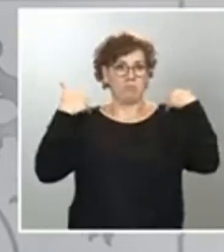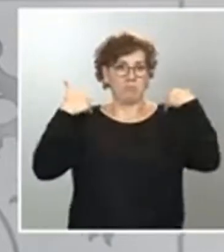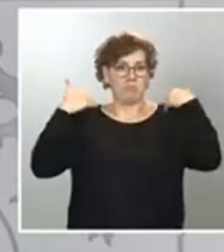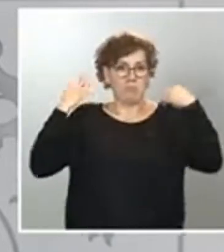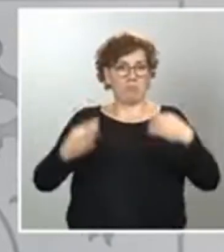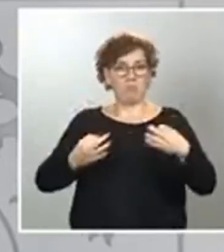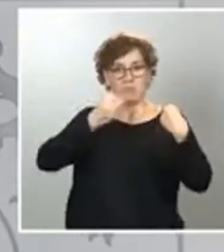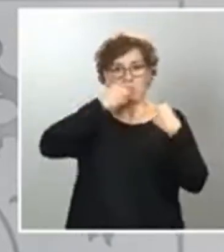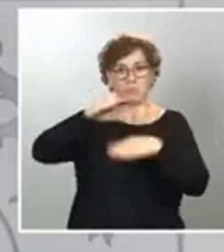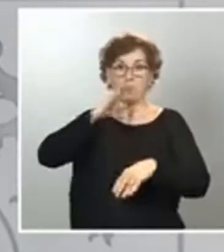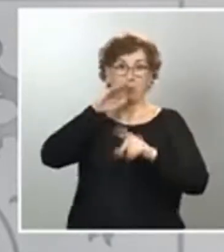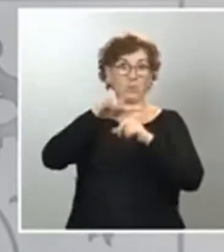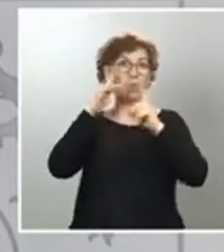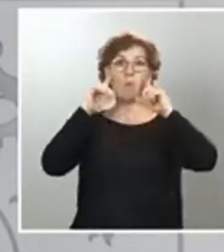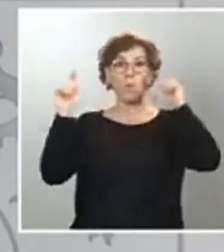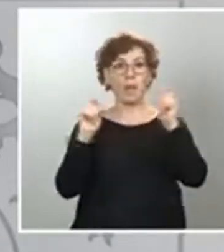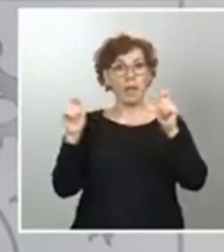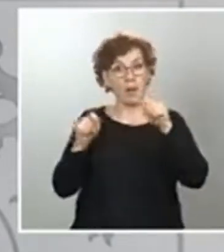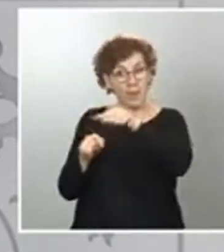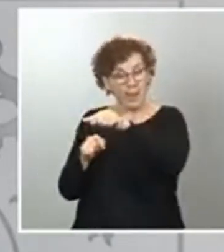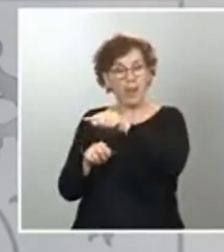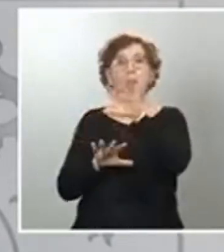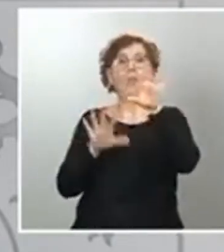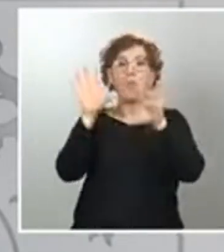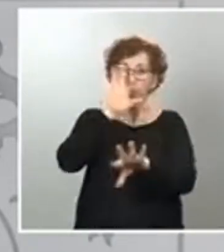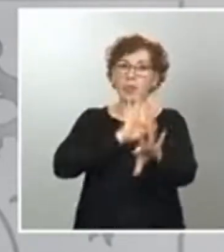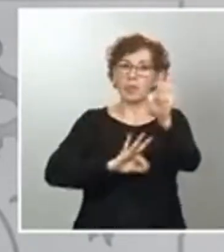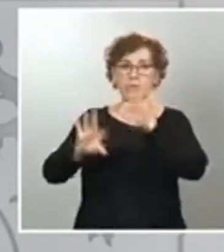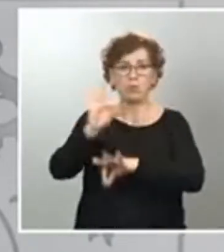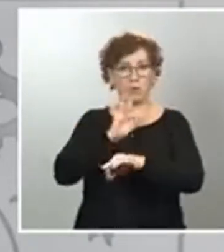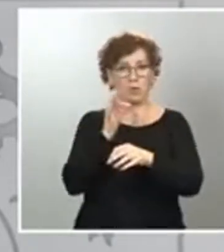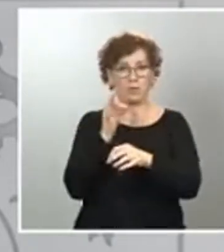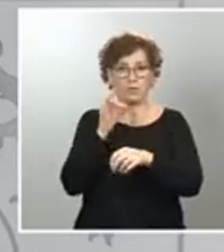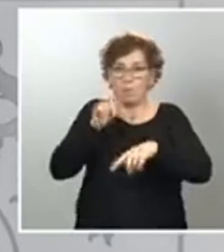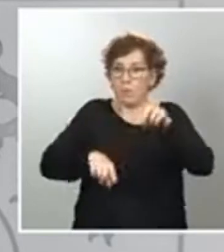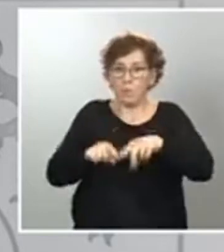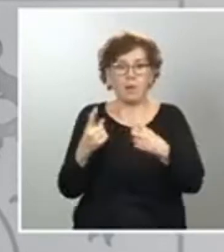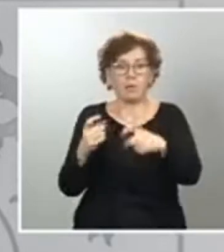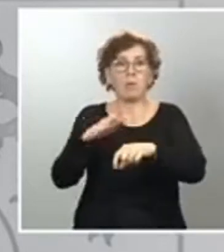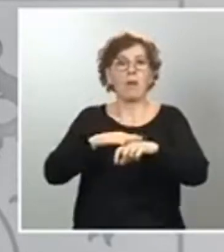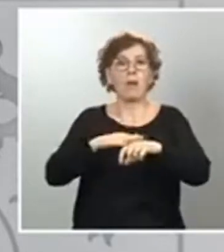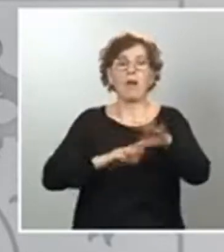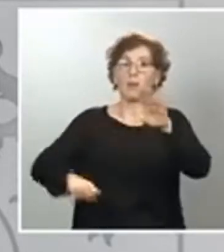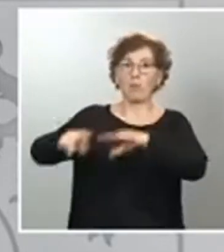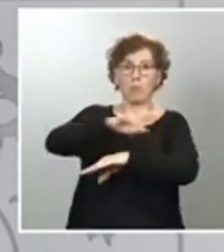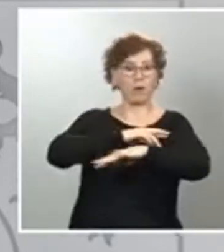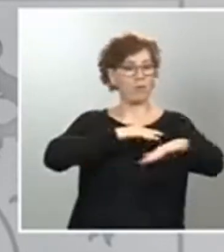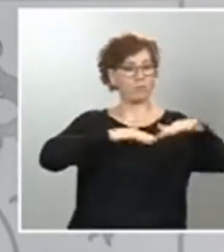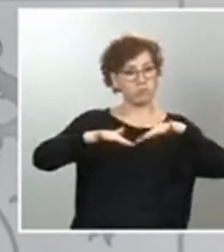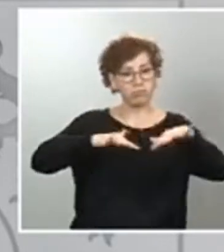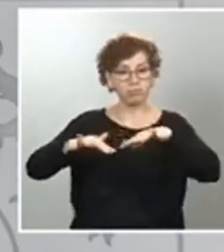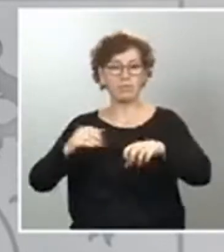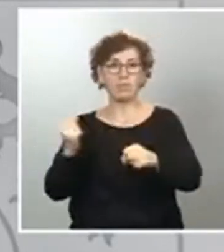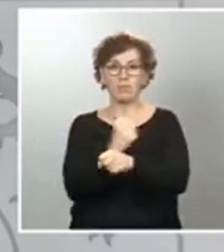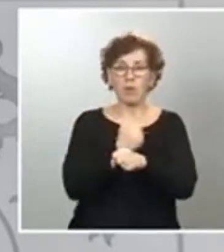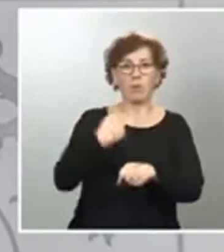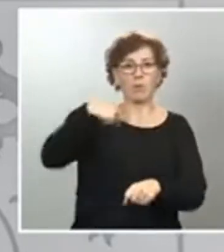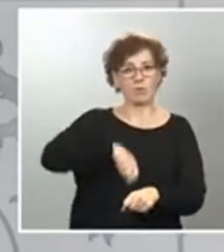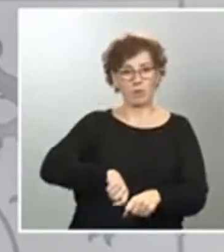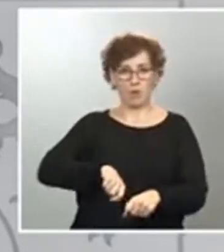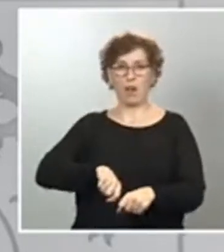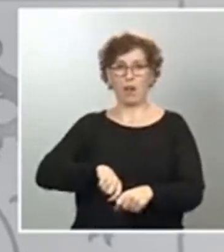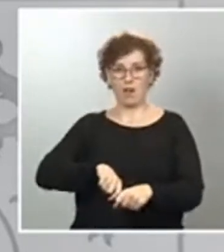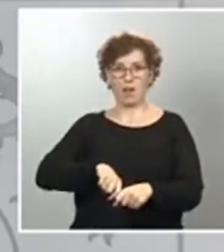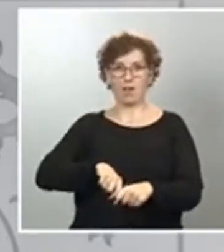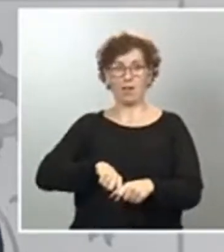estado de alarma, las decisiones que sean necesarias para ir recuperando la actividad social y profesional. Insisto en que esta coordinación